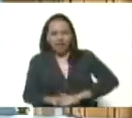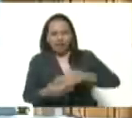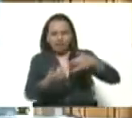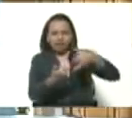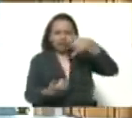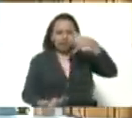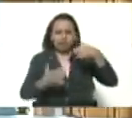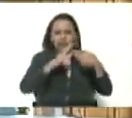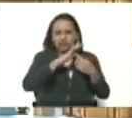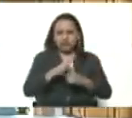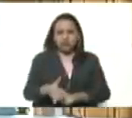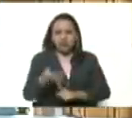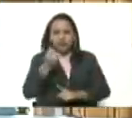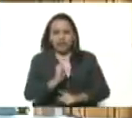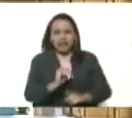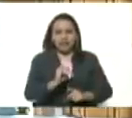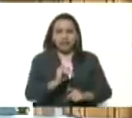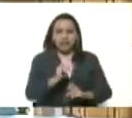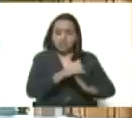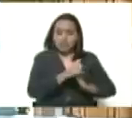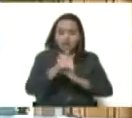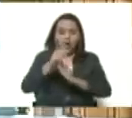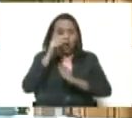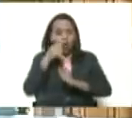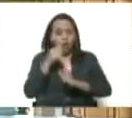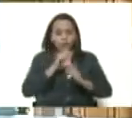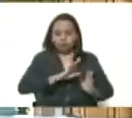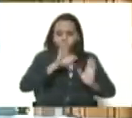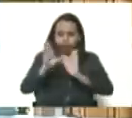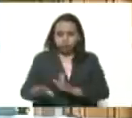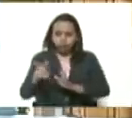a la dictadura proimperialista de Anastasio Somoza.